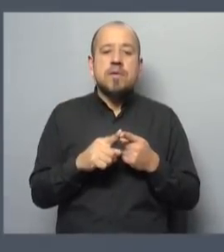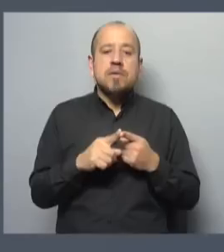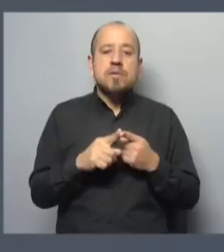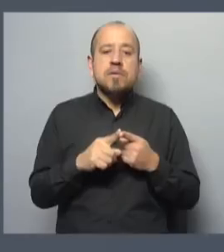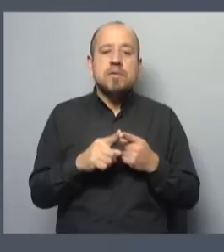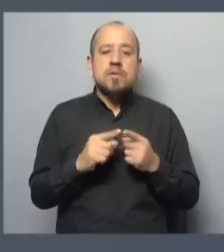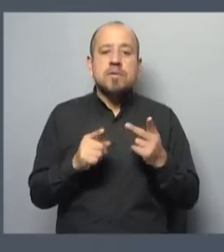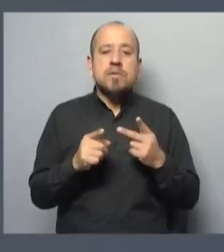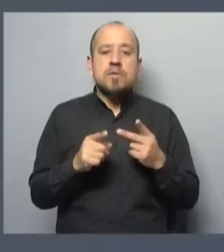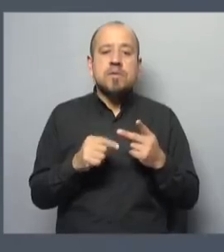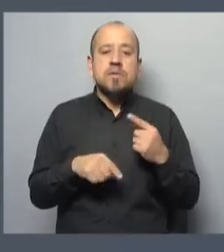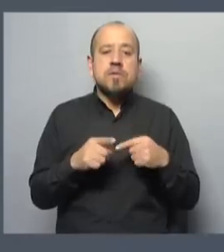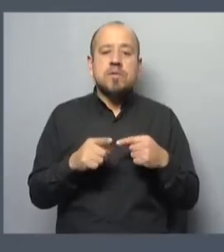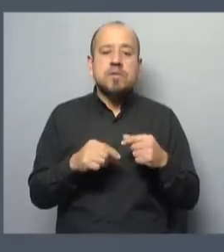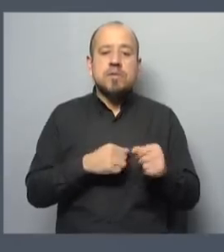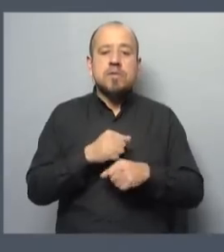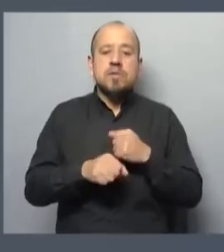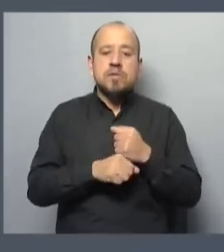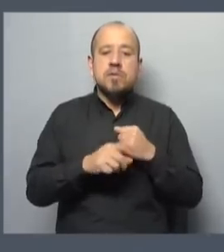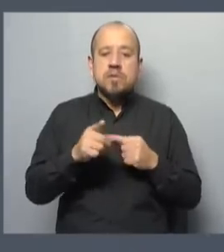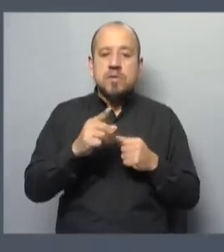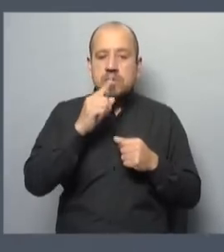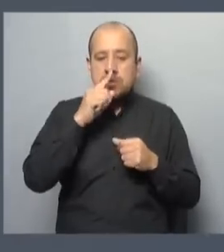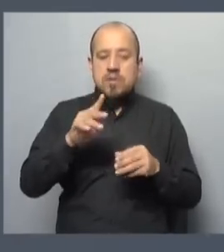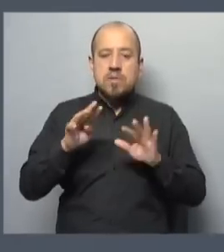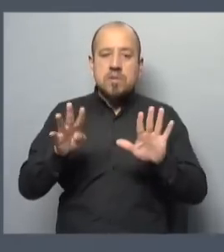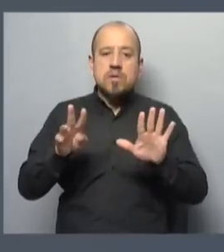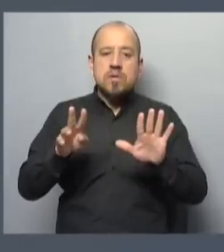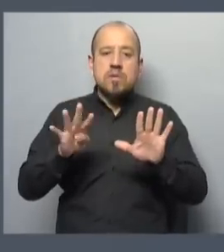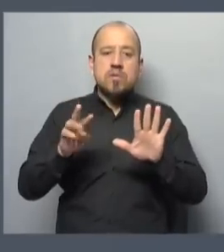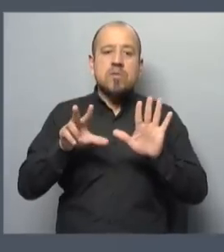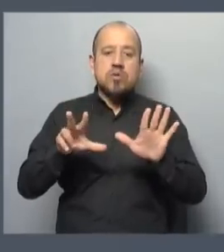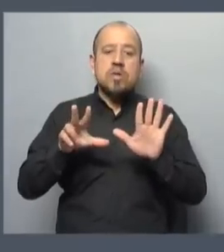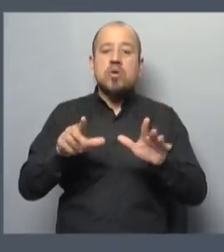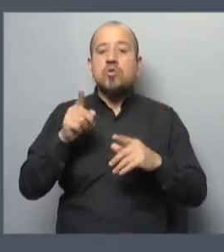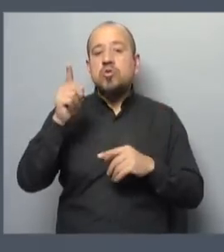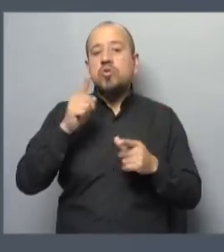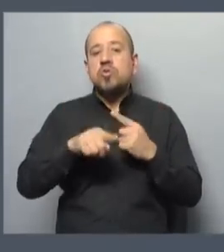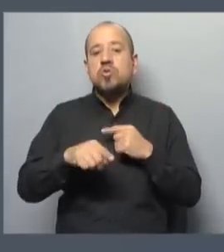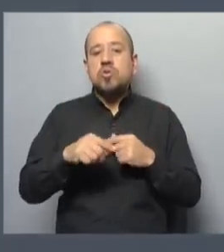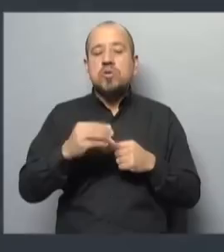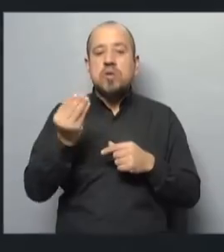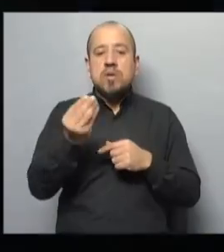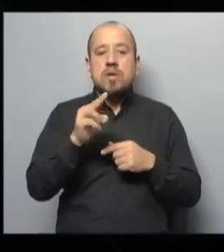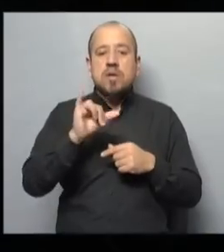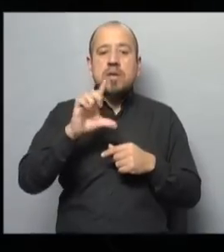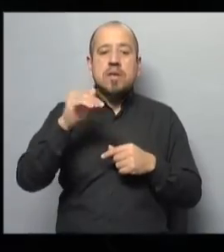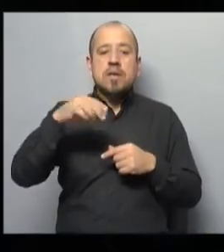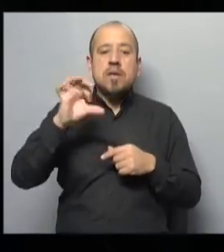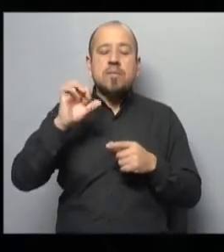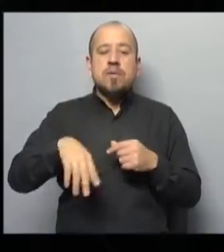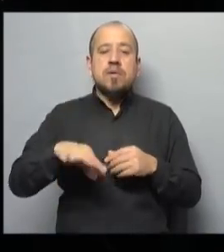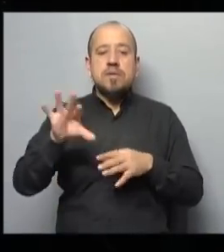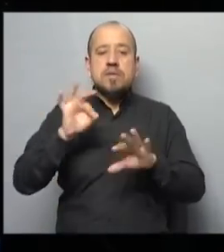y terminó jugando todo ese año el año 88 porque fue el primero que me salimos campeones ahí y voy a la selección